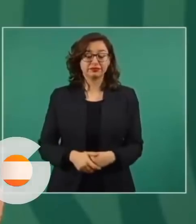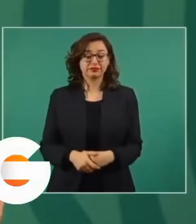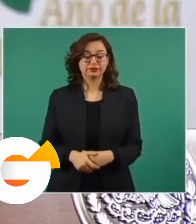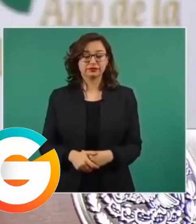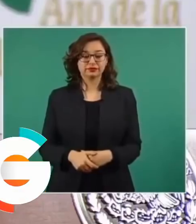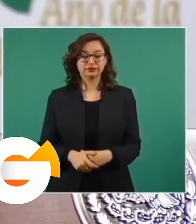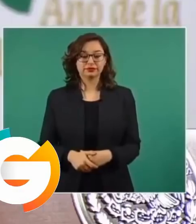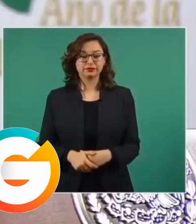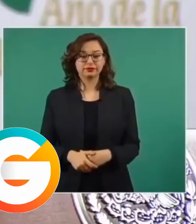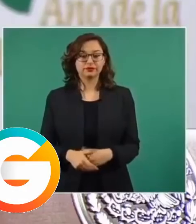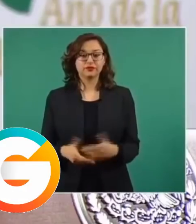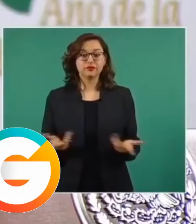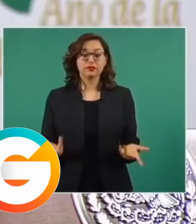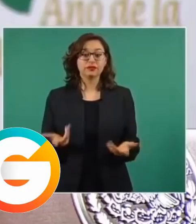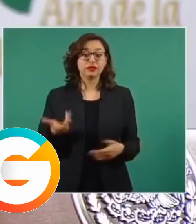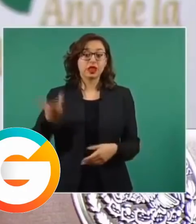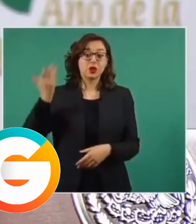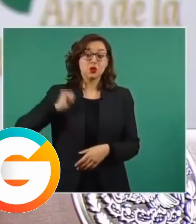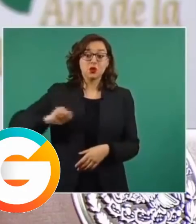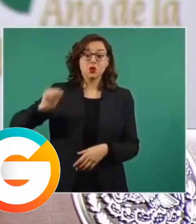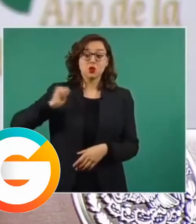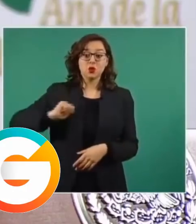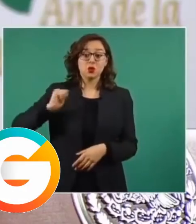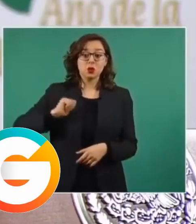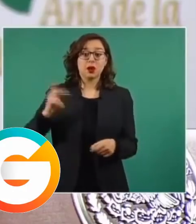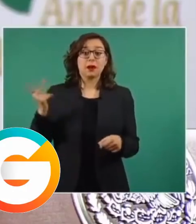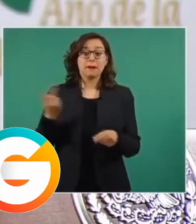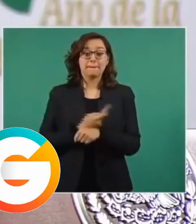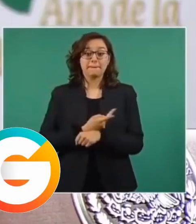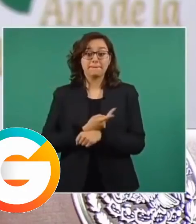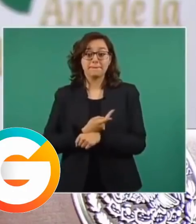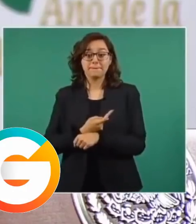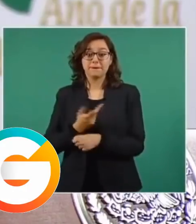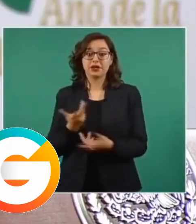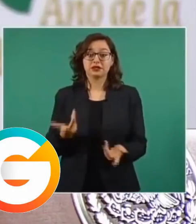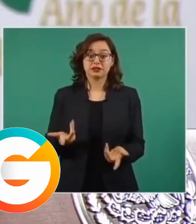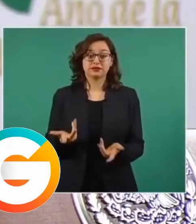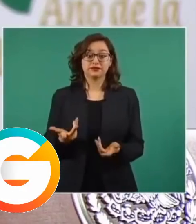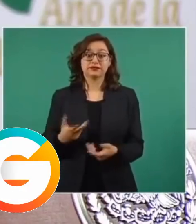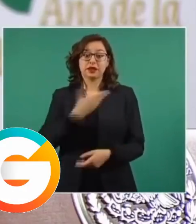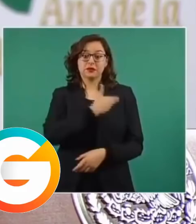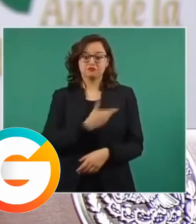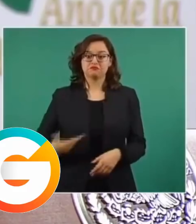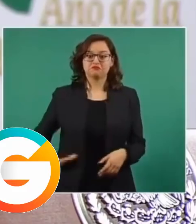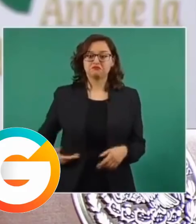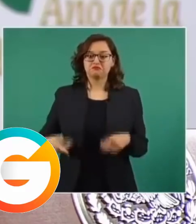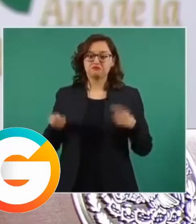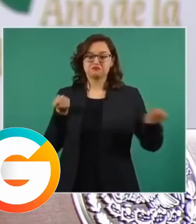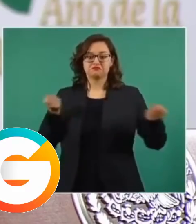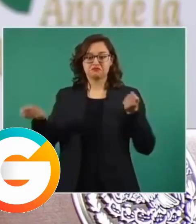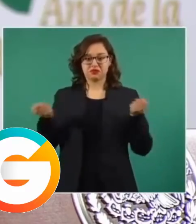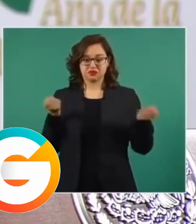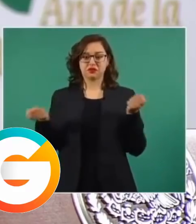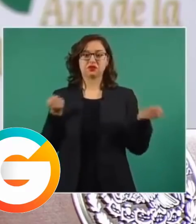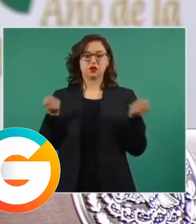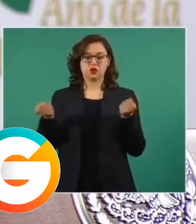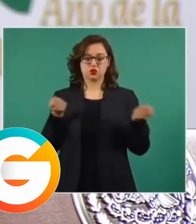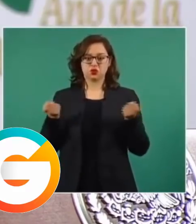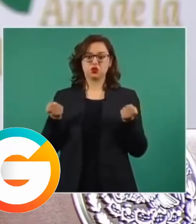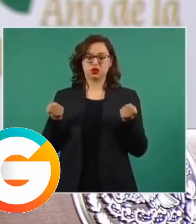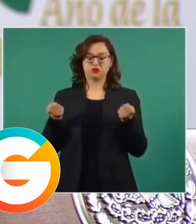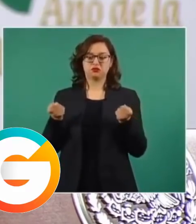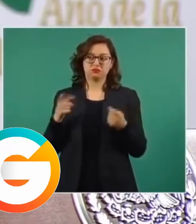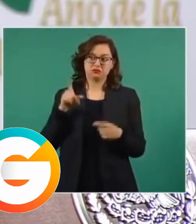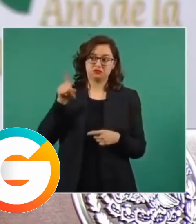Durante los primeros 3 años del gobierno del presidente Andrés Manuel López Obrador, no se tiene registro del surgimiento de nuevos cárteles. Sin embargo, en la